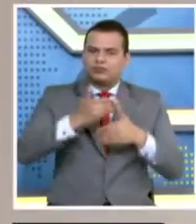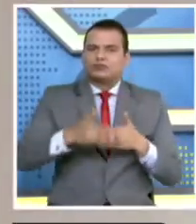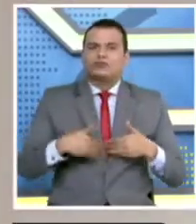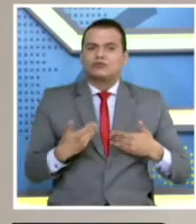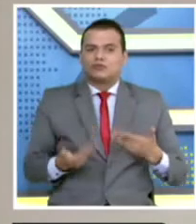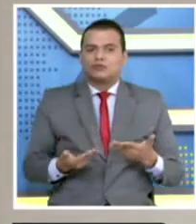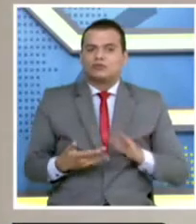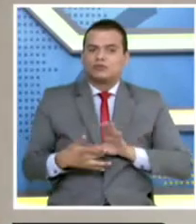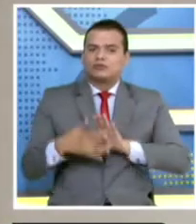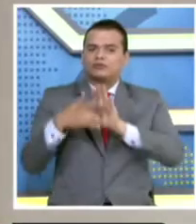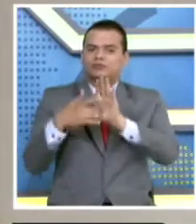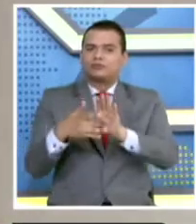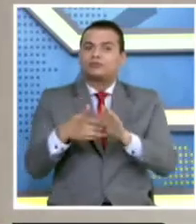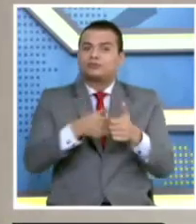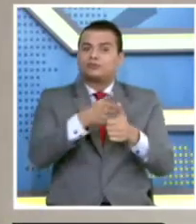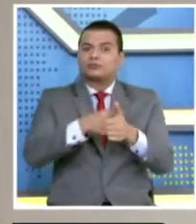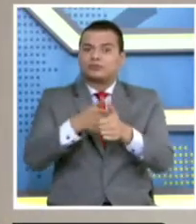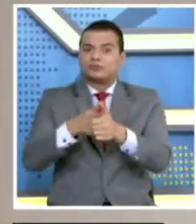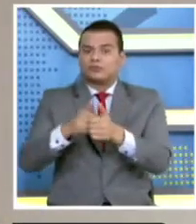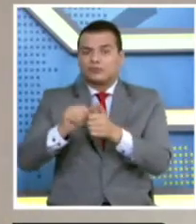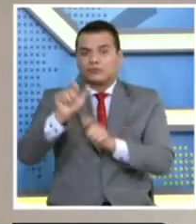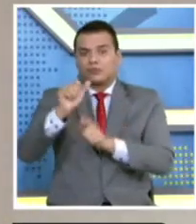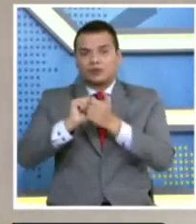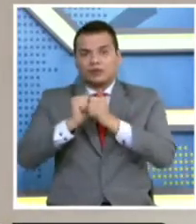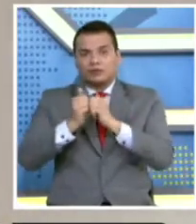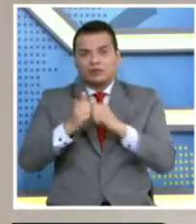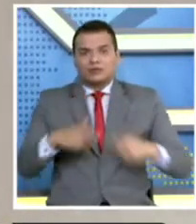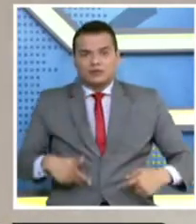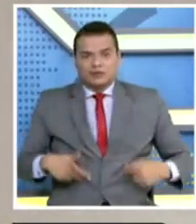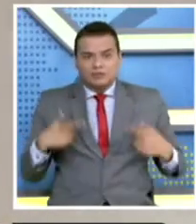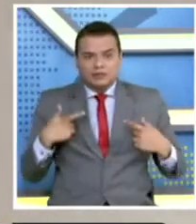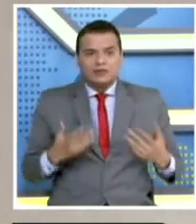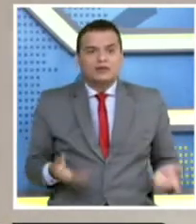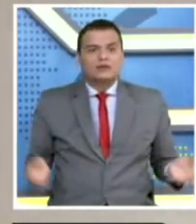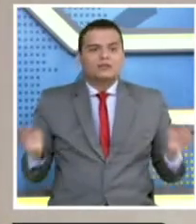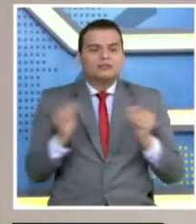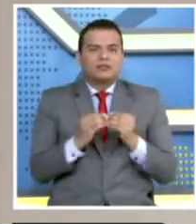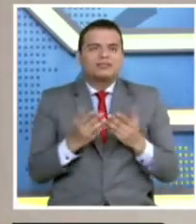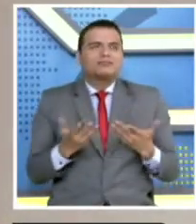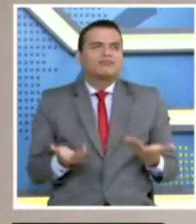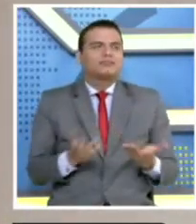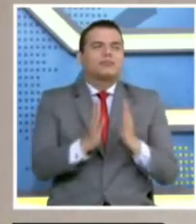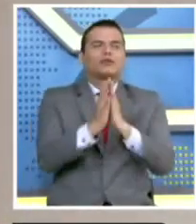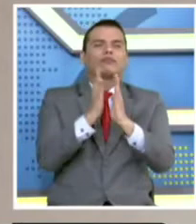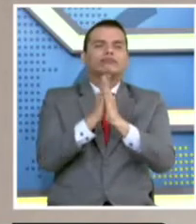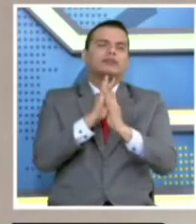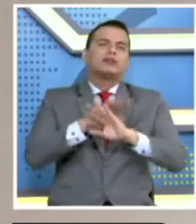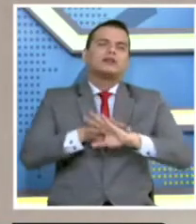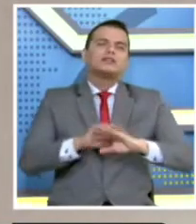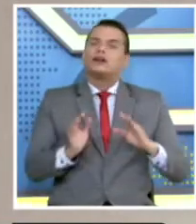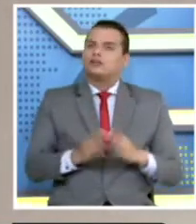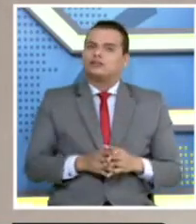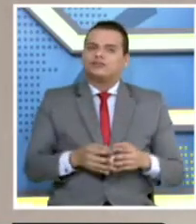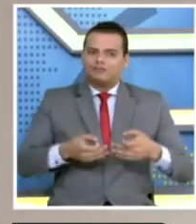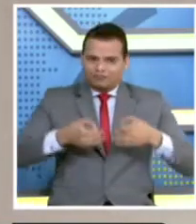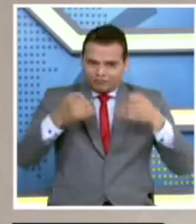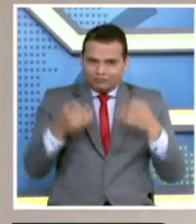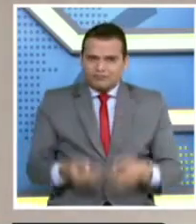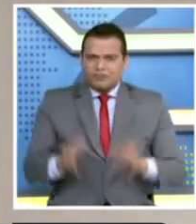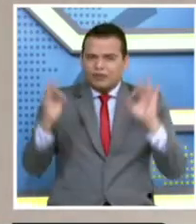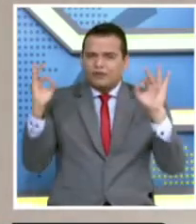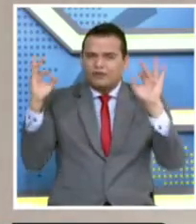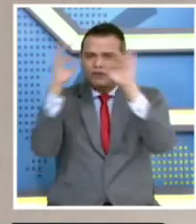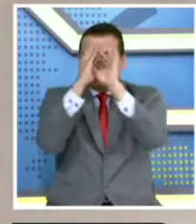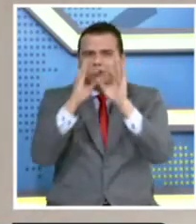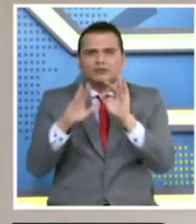hace un recuento desde la vida de los deportistas, pero no como tradicionalmente lo vemos, sino un enfoque a